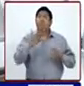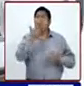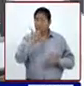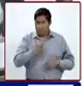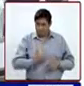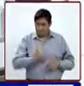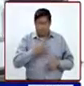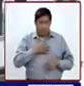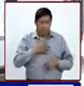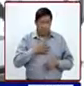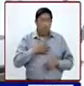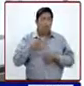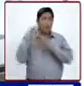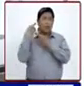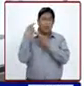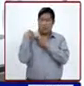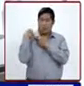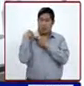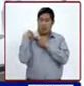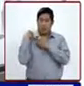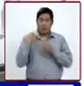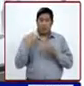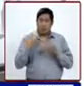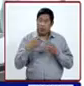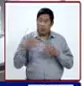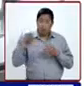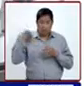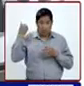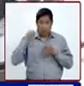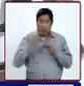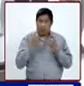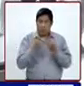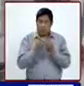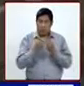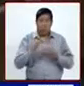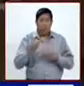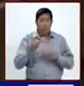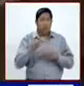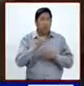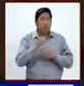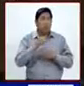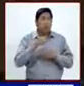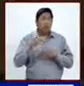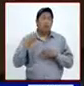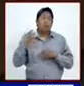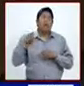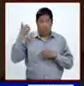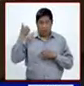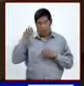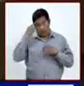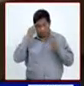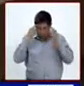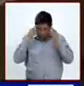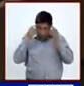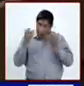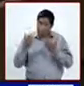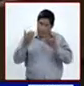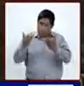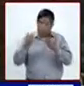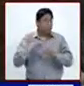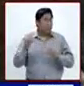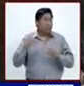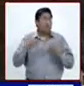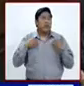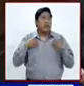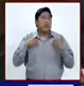personalmente porque somos nosotros responsables, tenemos nuestros jefes de bancada departamentales, tenemos un jefe de bancada nacional, seguramente pondrá en consideración y bueno, por